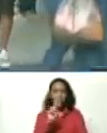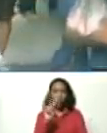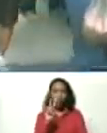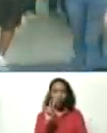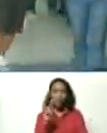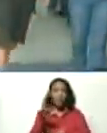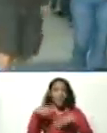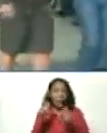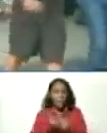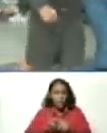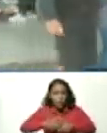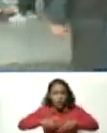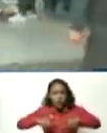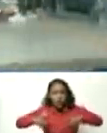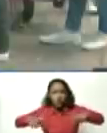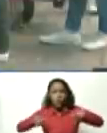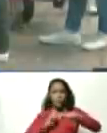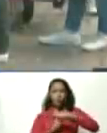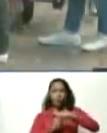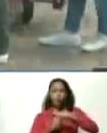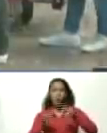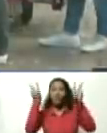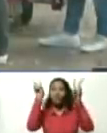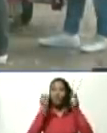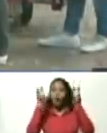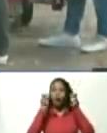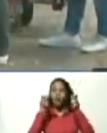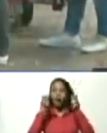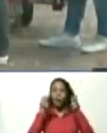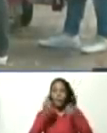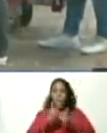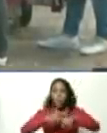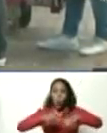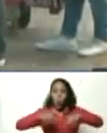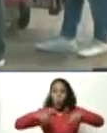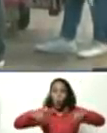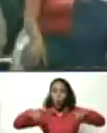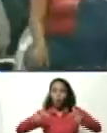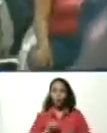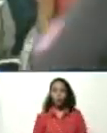de crecimiento, de nueva prosperidad,